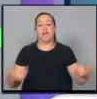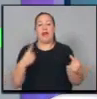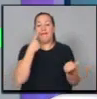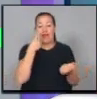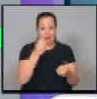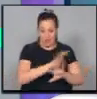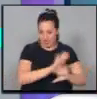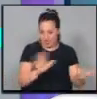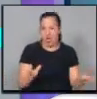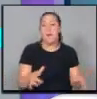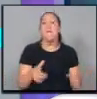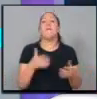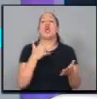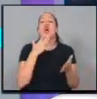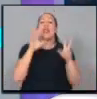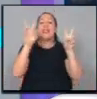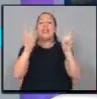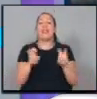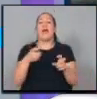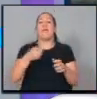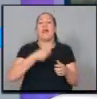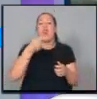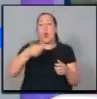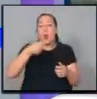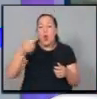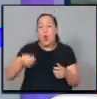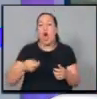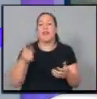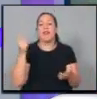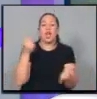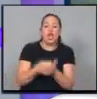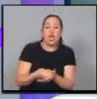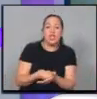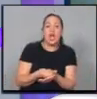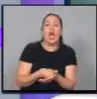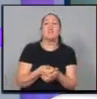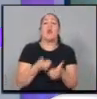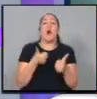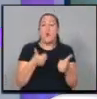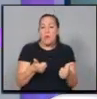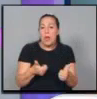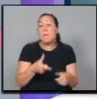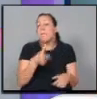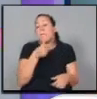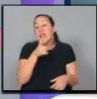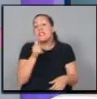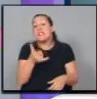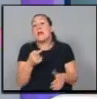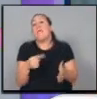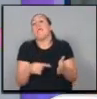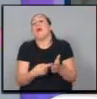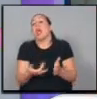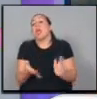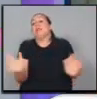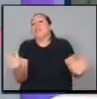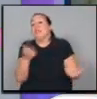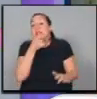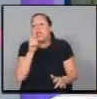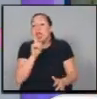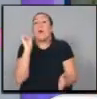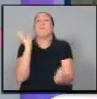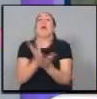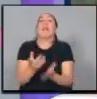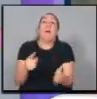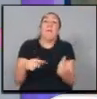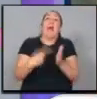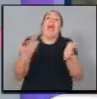hablamos, pero vamos a hablar del tema de las cuotas en un ratito, el tema de las cuotas y del contado. ¿Será tan beneficioso? Parece que sí, pero, ojalá. Y si no va a haber multas, pero